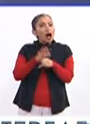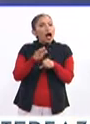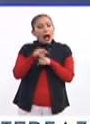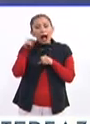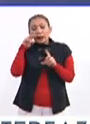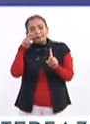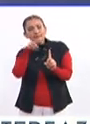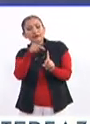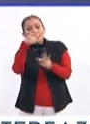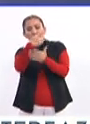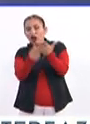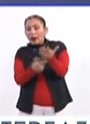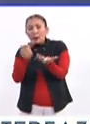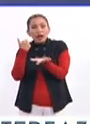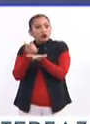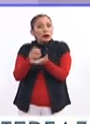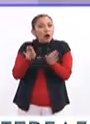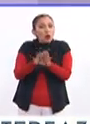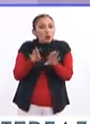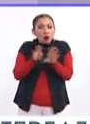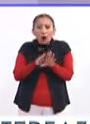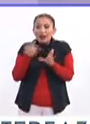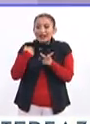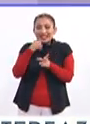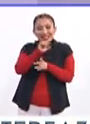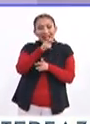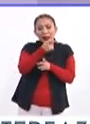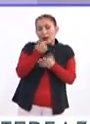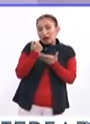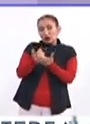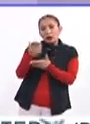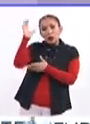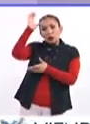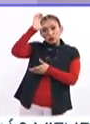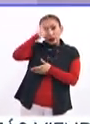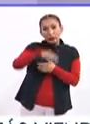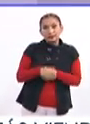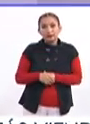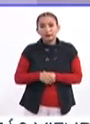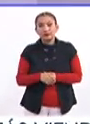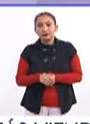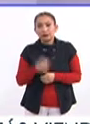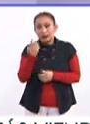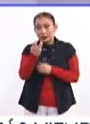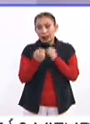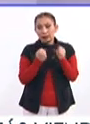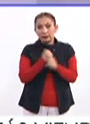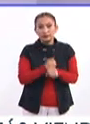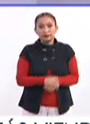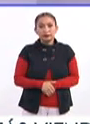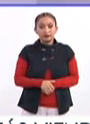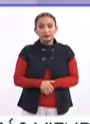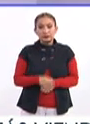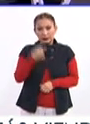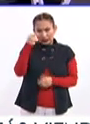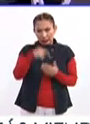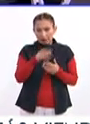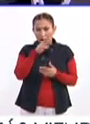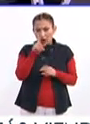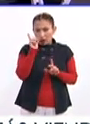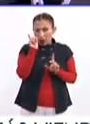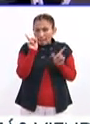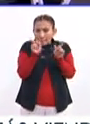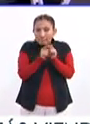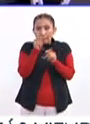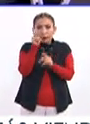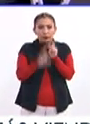ser el enfoque de estos programas y la visión de la CEGIP en el ámbito cultural en este año, digamos. Si te parece bien, vamos a